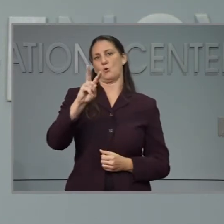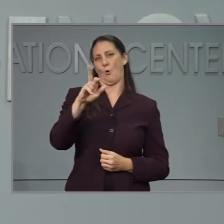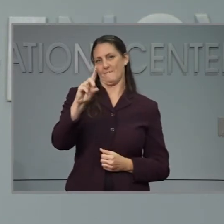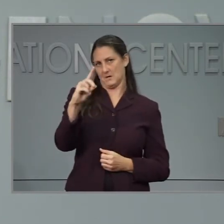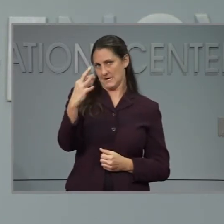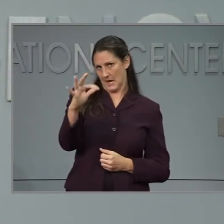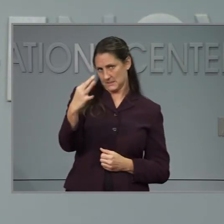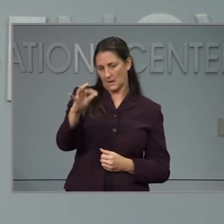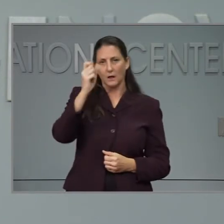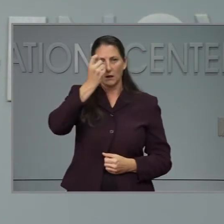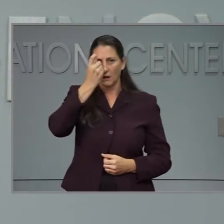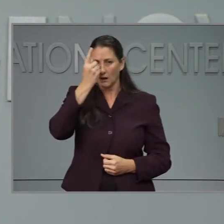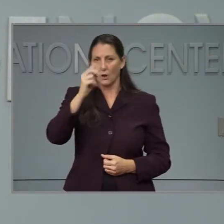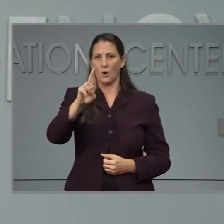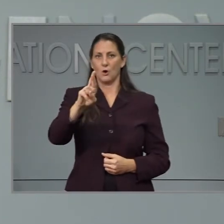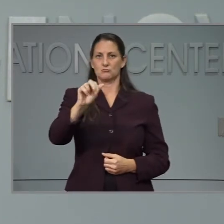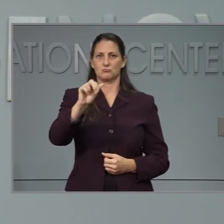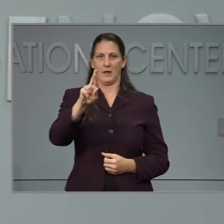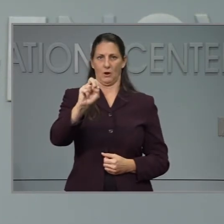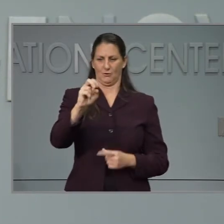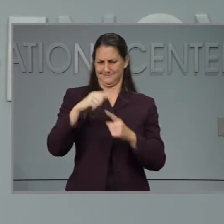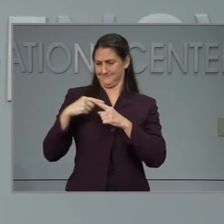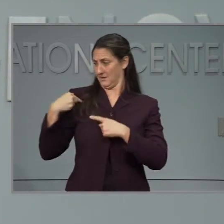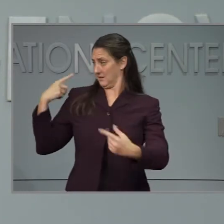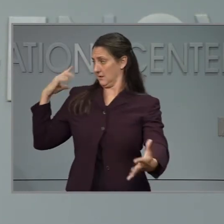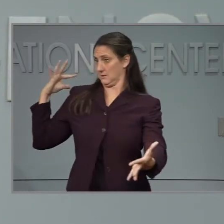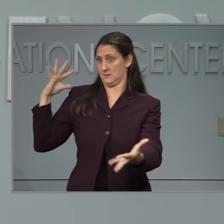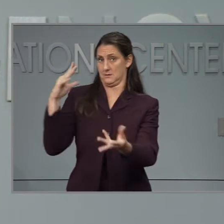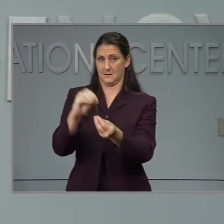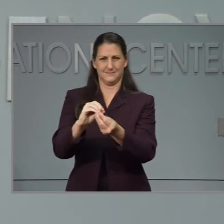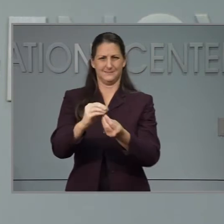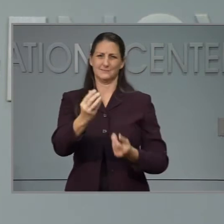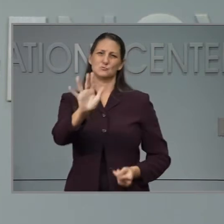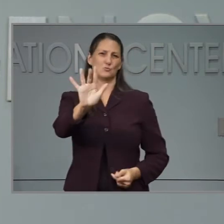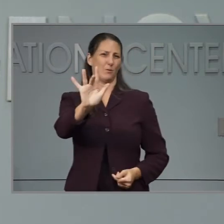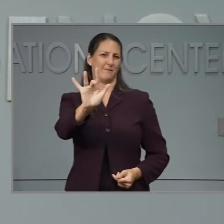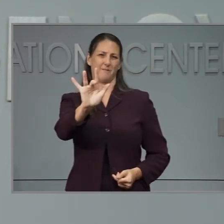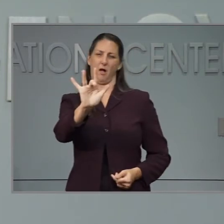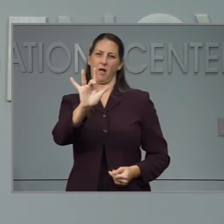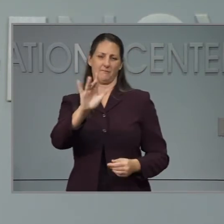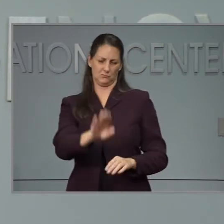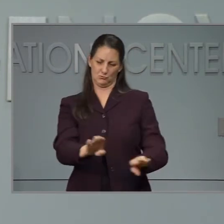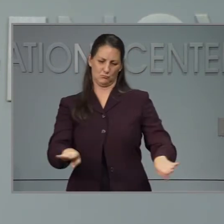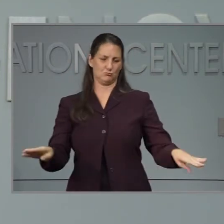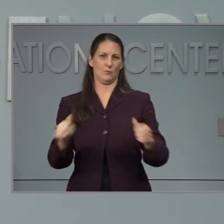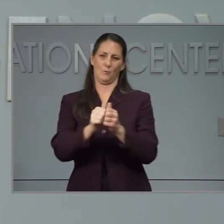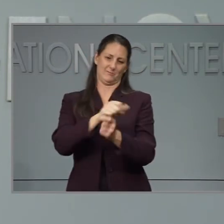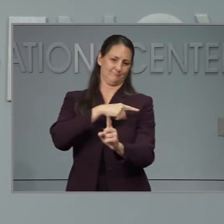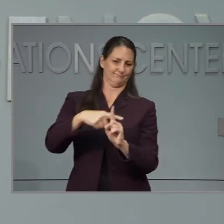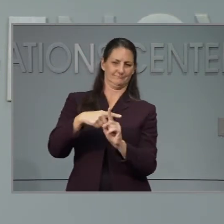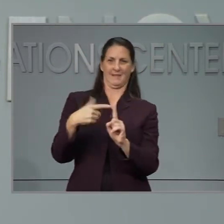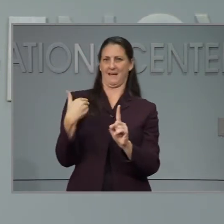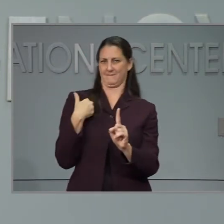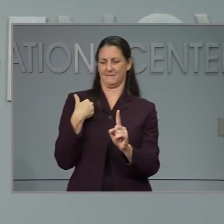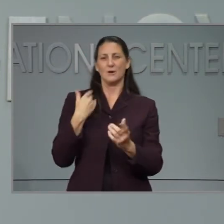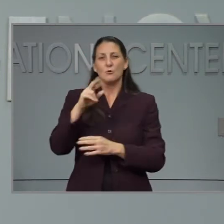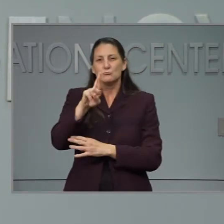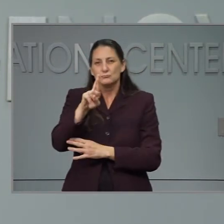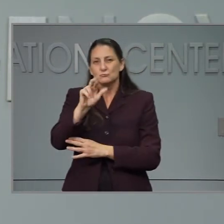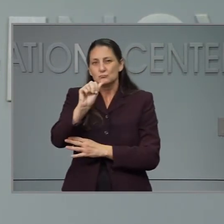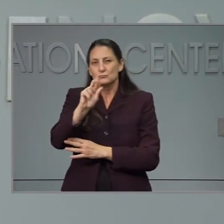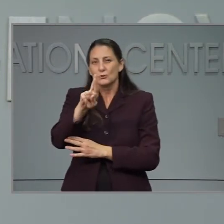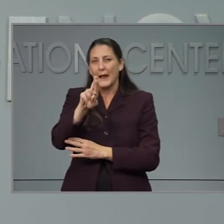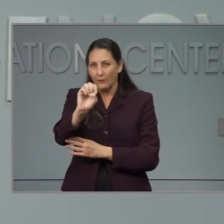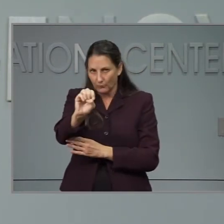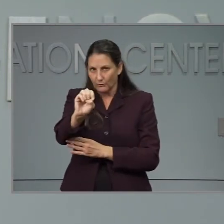es rara. Hemos tenido 25 casos en todo este tiempo. No es nada